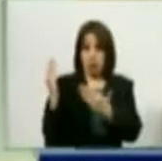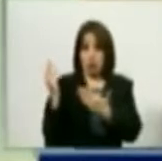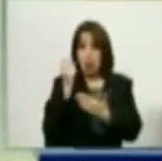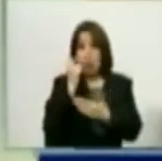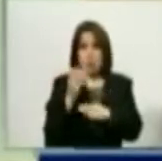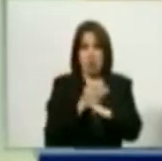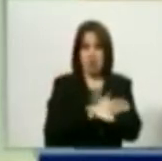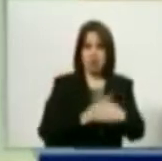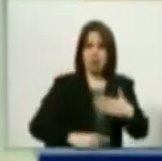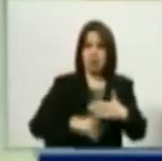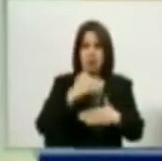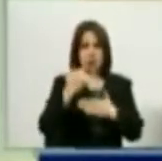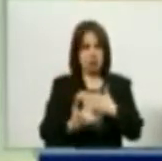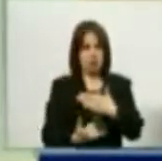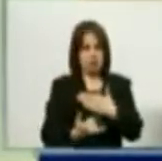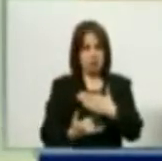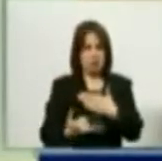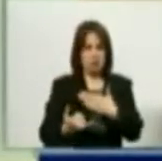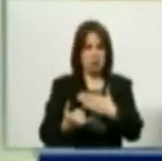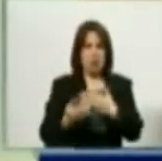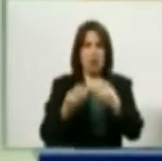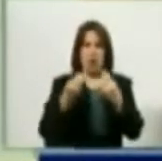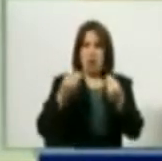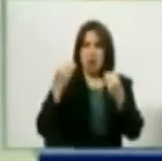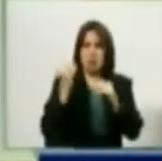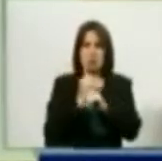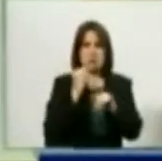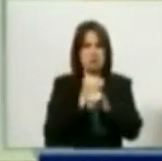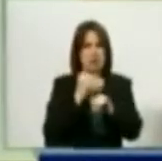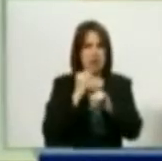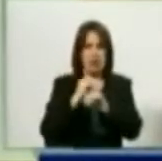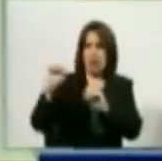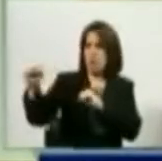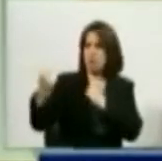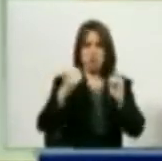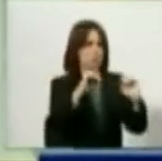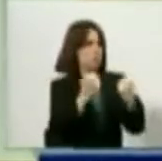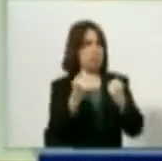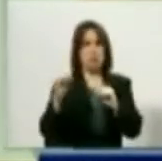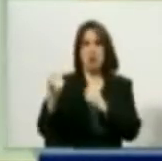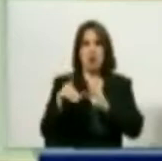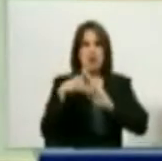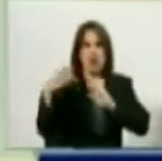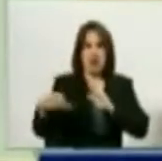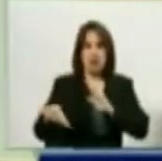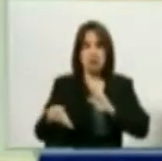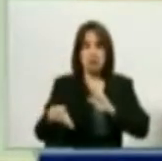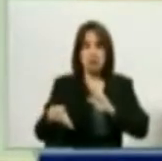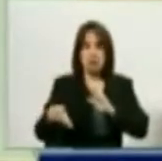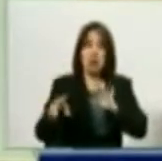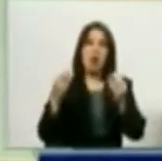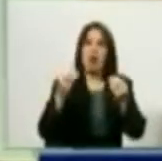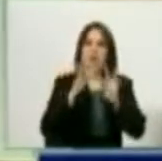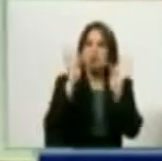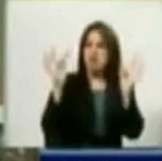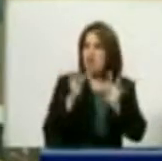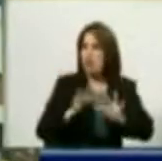anteproyecto de ley del ciberespacio es un catálogo de restricciones de derechos Es una herramienta antidemocrática